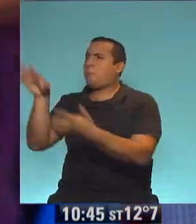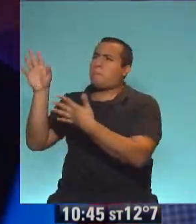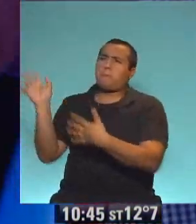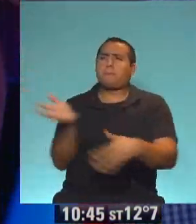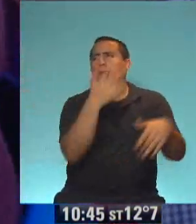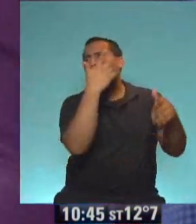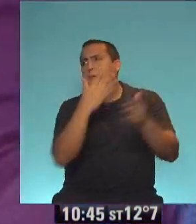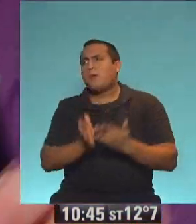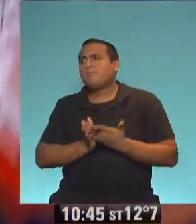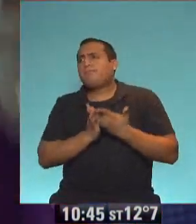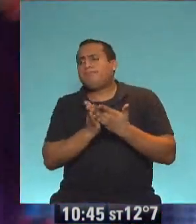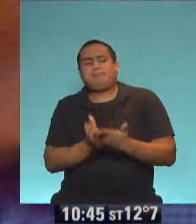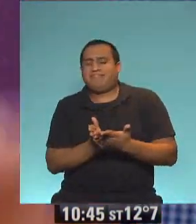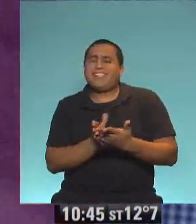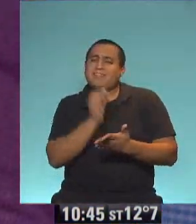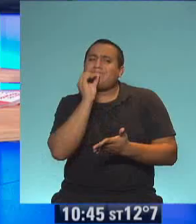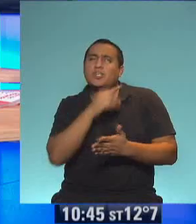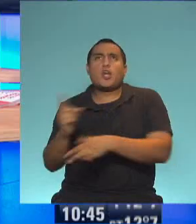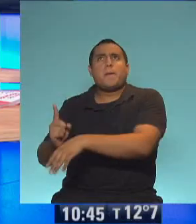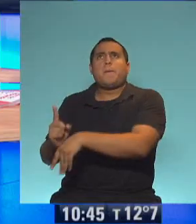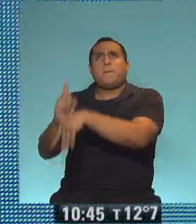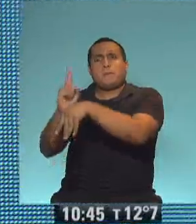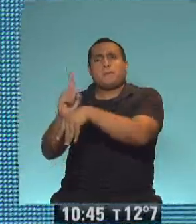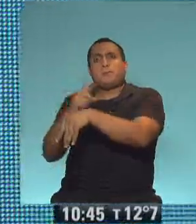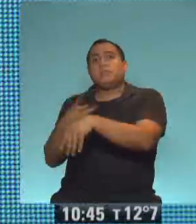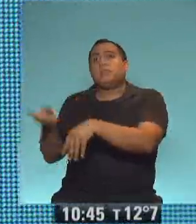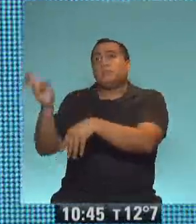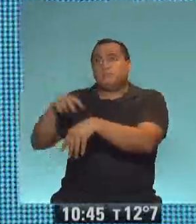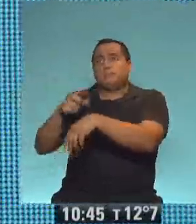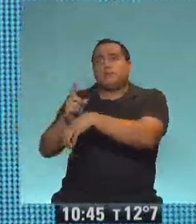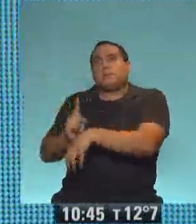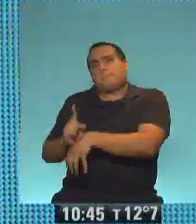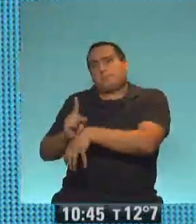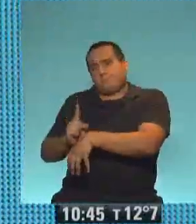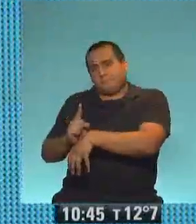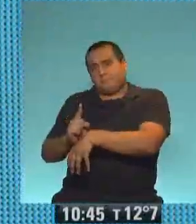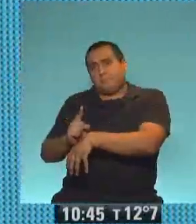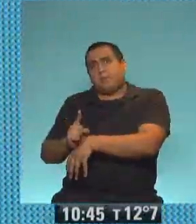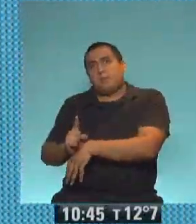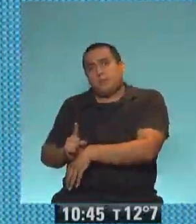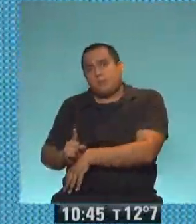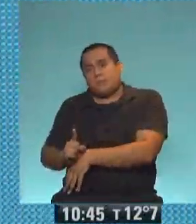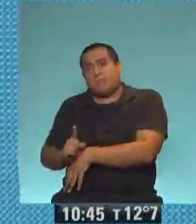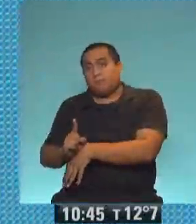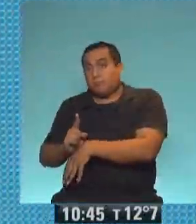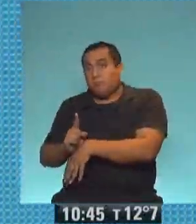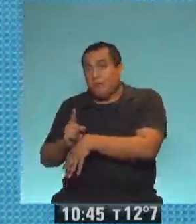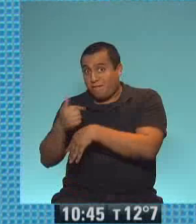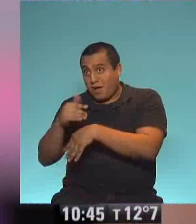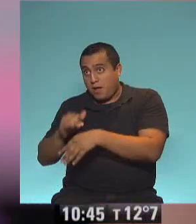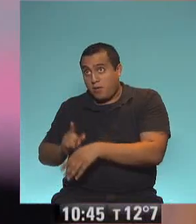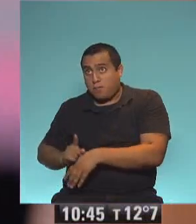¡Voy a tener que subirme a la nave espacial! ¡Oh, ahí está! ¡Ahí está! ¡Súbete! ¡Sube! ¡Ahí está! ¡Preparado para el despegue!